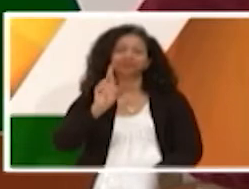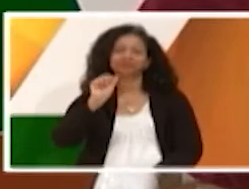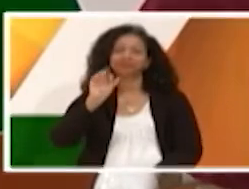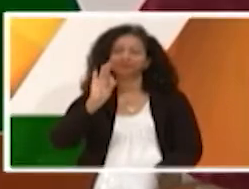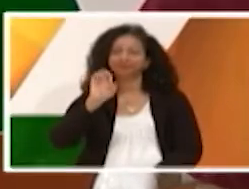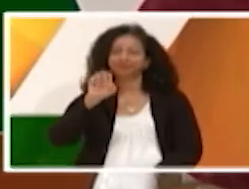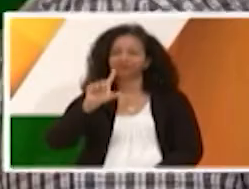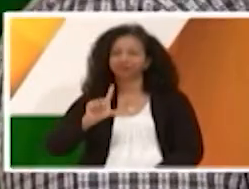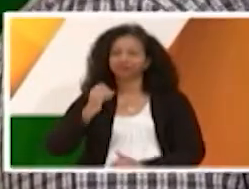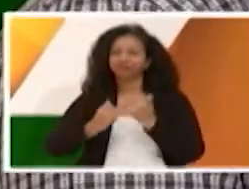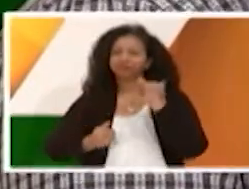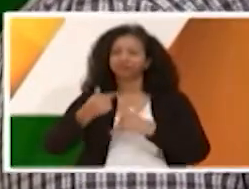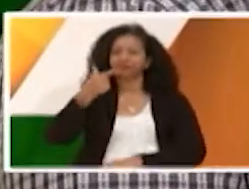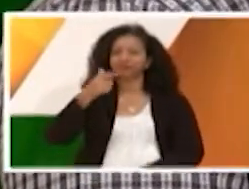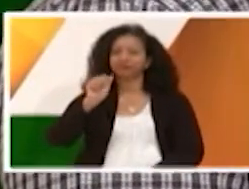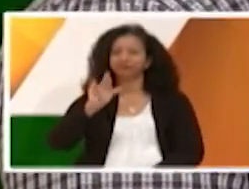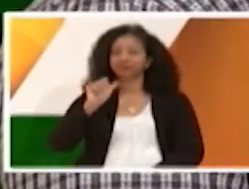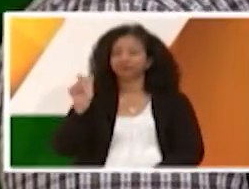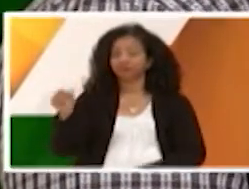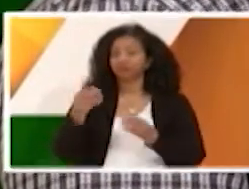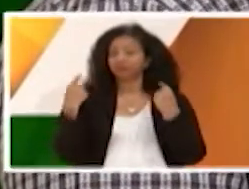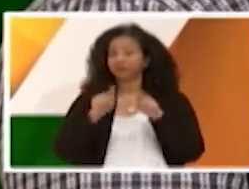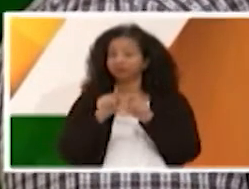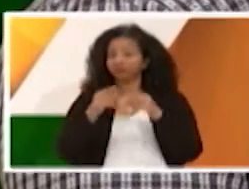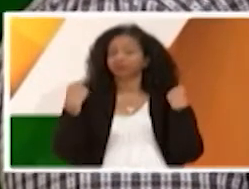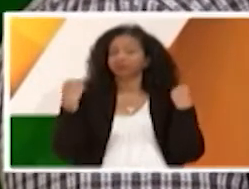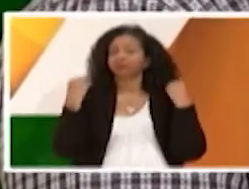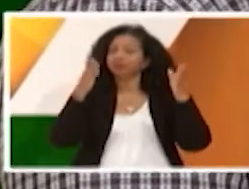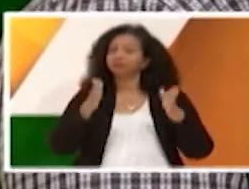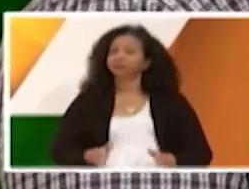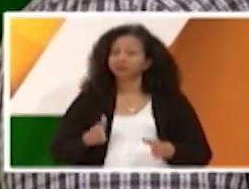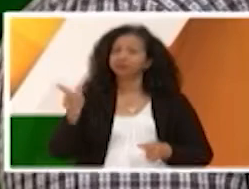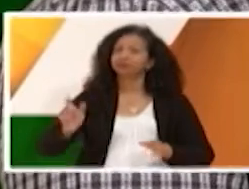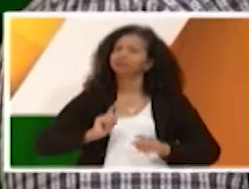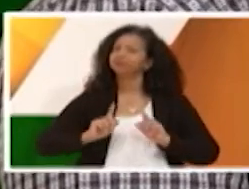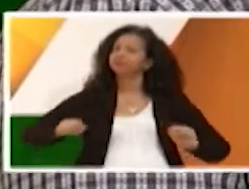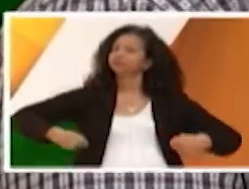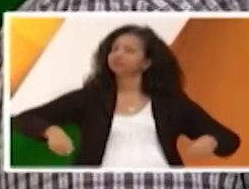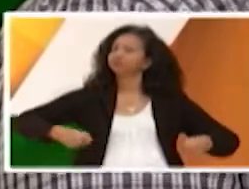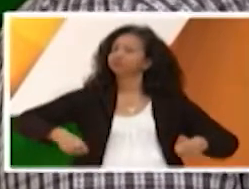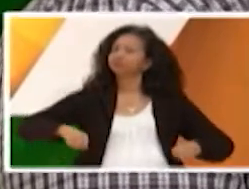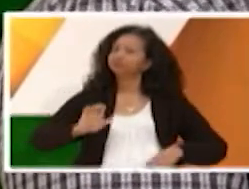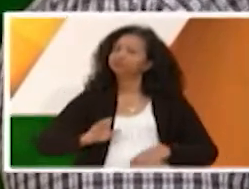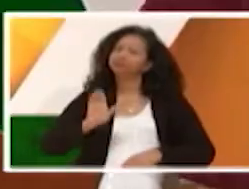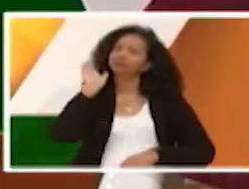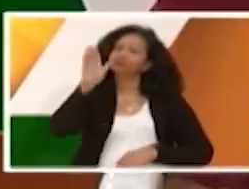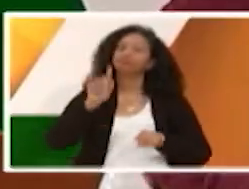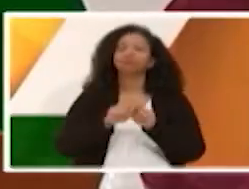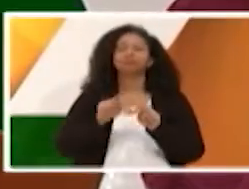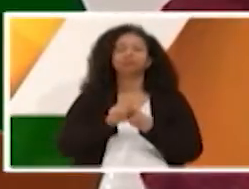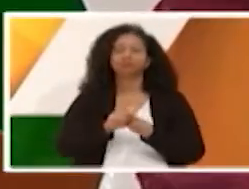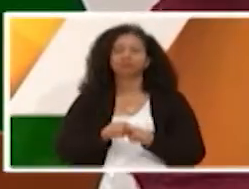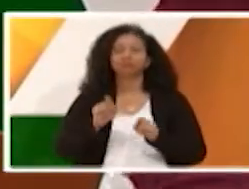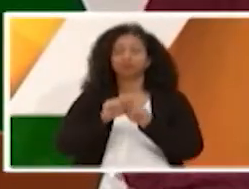atleta. Tú juegas también basquetbol, Baloncesto, Soterio va a tener problemas contigo, ¿verdad, Rafael? Sí, señor. Y desde luego